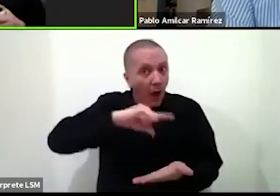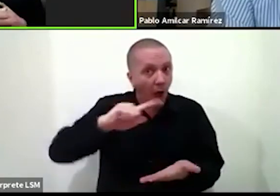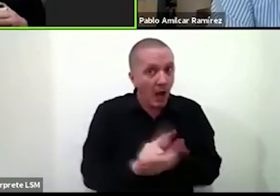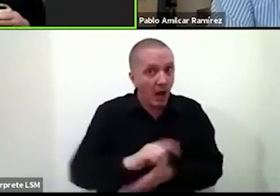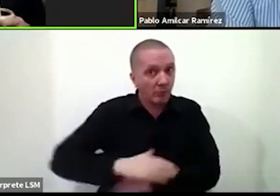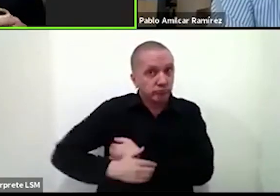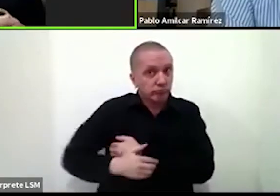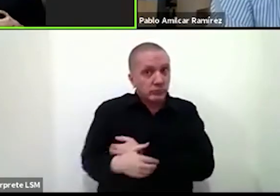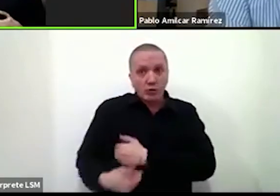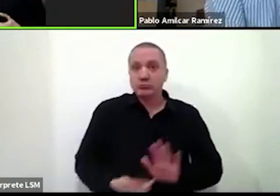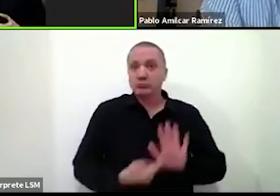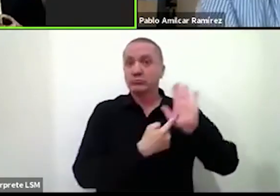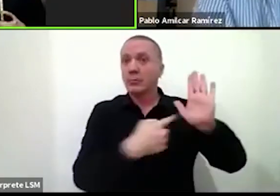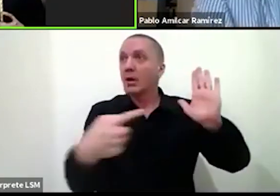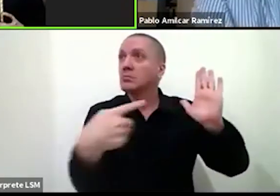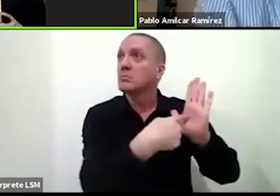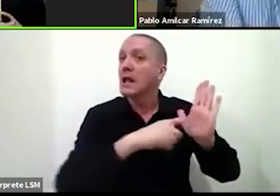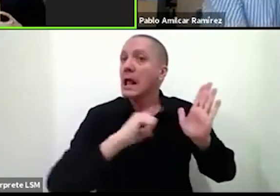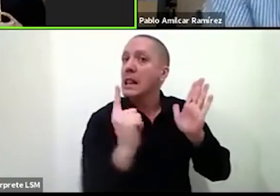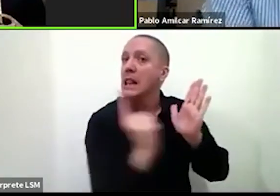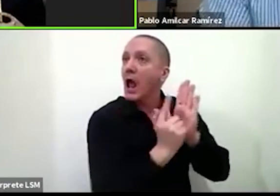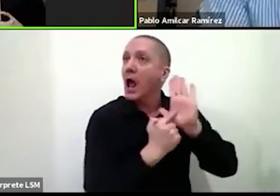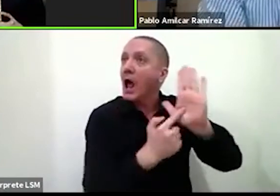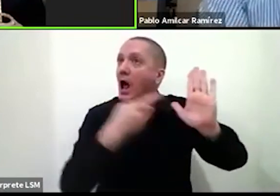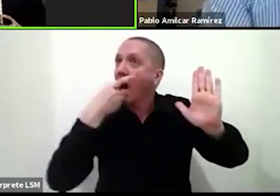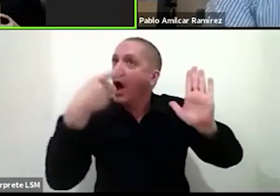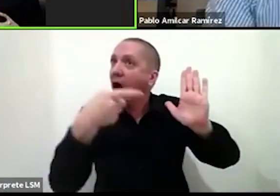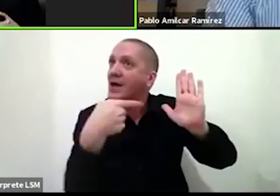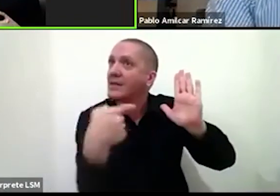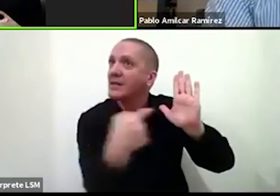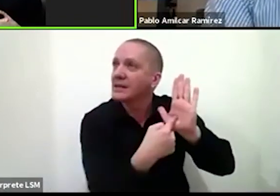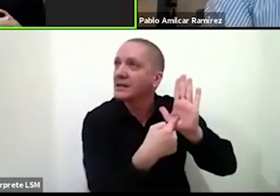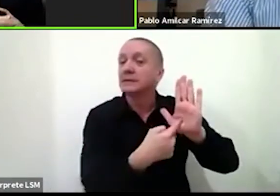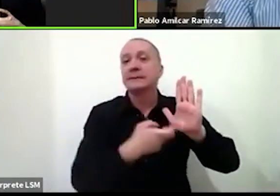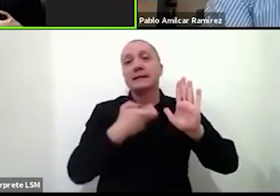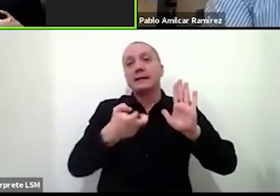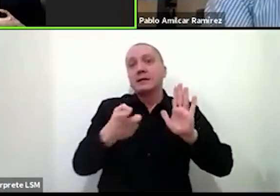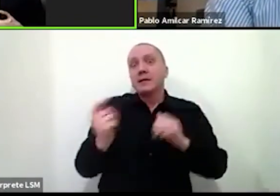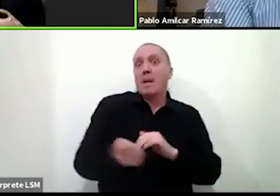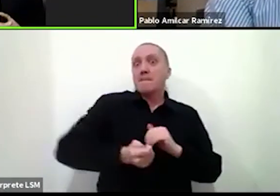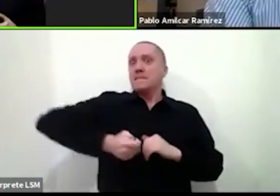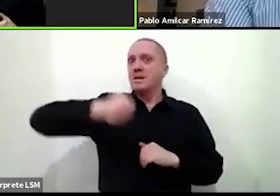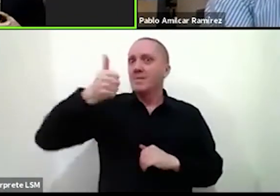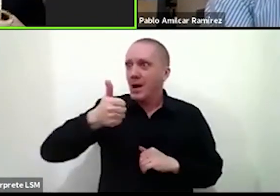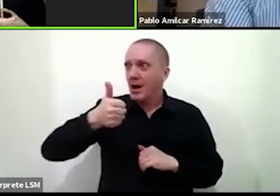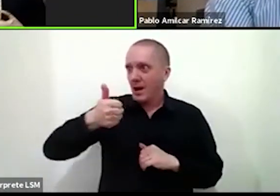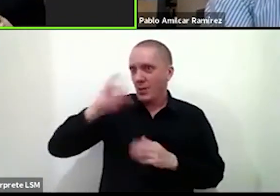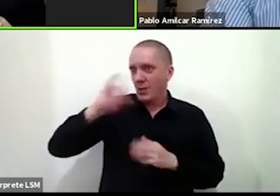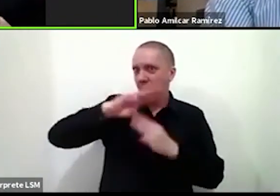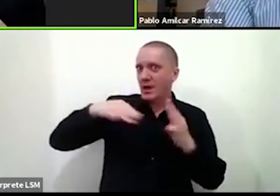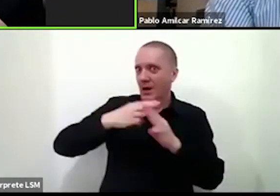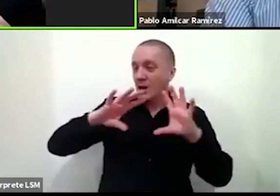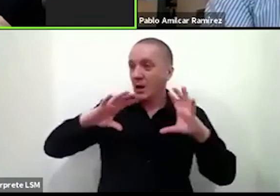que llevarla a todos lados para decirles que existimos. Es una ley pionera en el mundo, en nuestro país, y fue la primera que también contempló